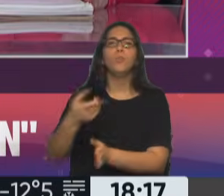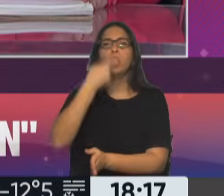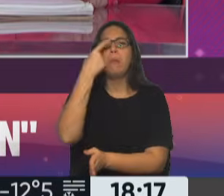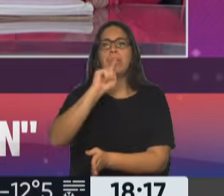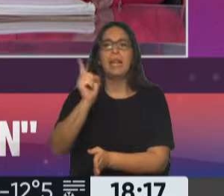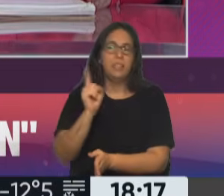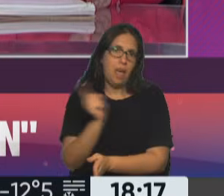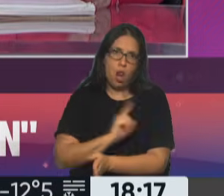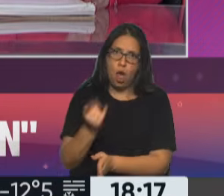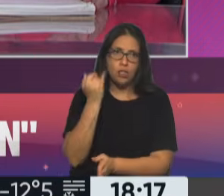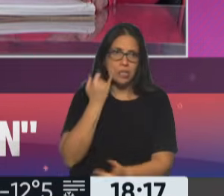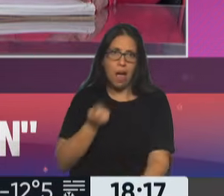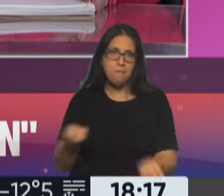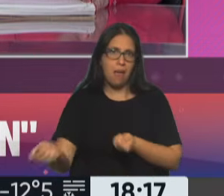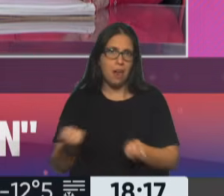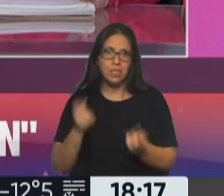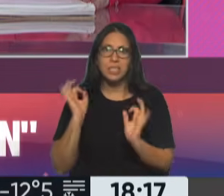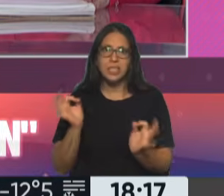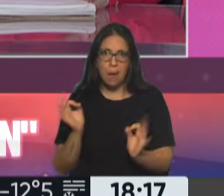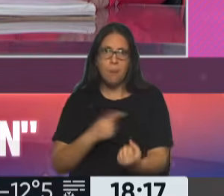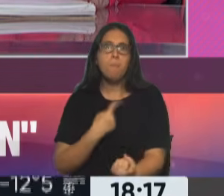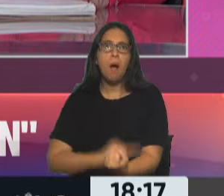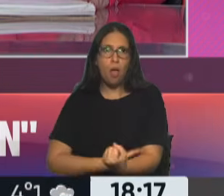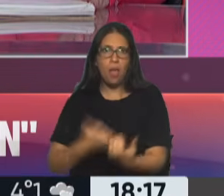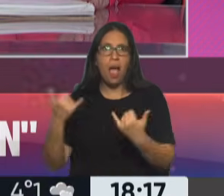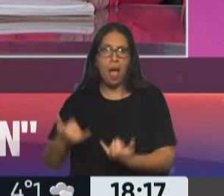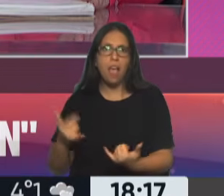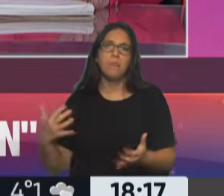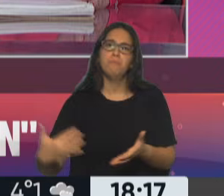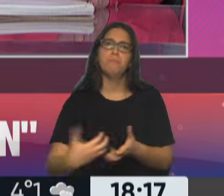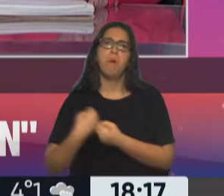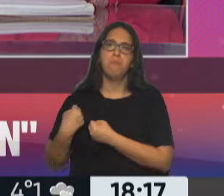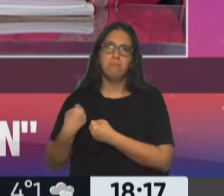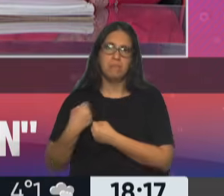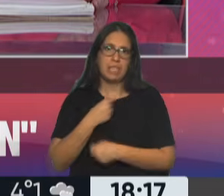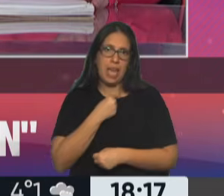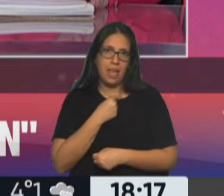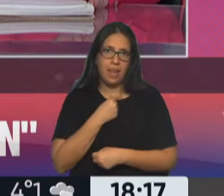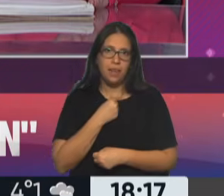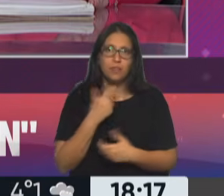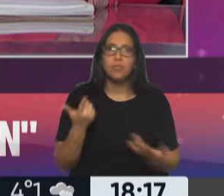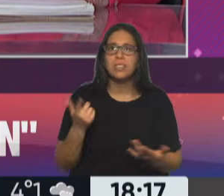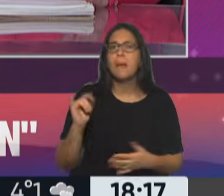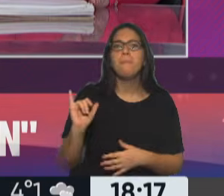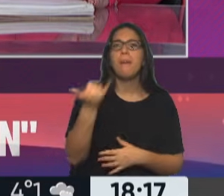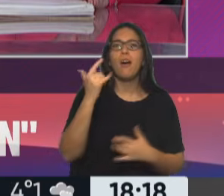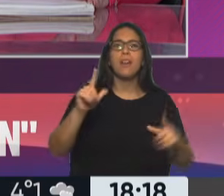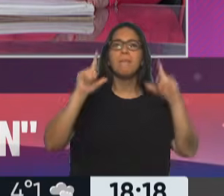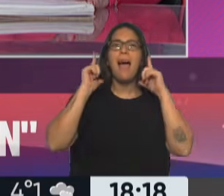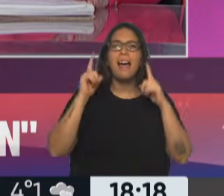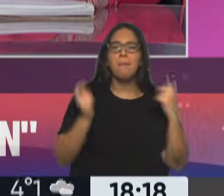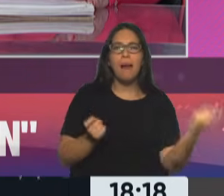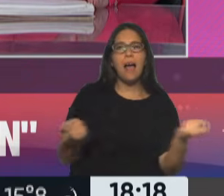que lo conduce, digamos, de alguna manera, va a querer conservar algo de eso, ¿no? Entonces, ¿quién tiene una mejor posición para negociar? ¿Quién lleva